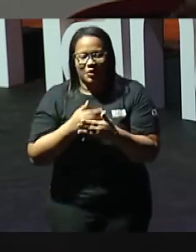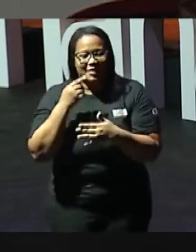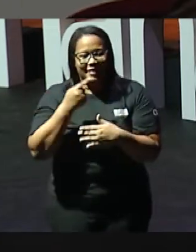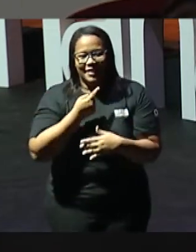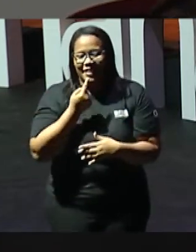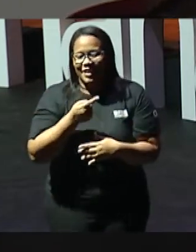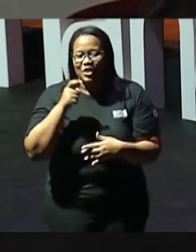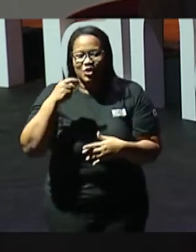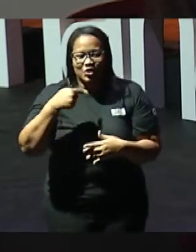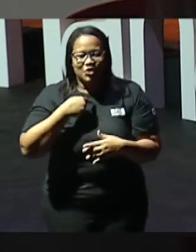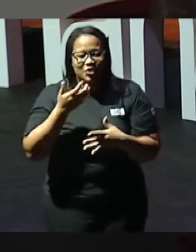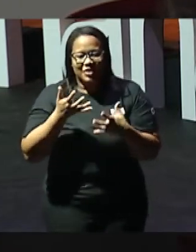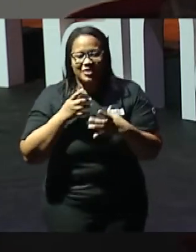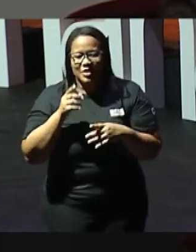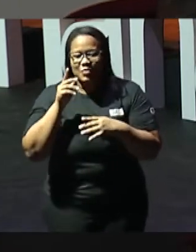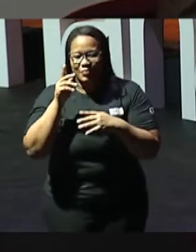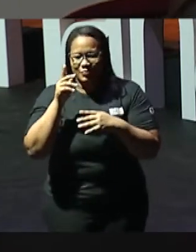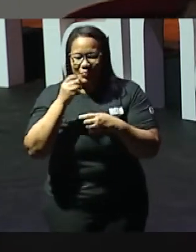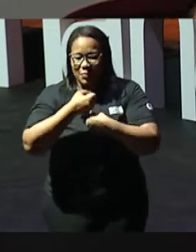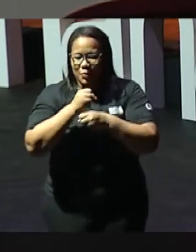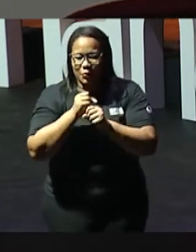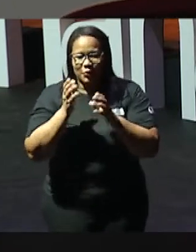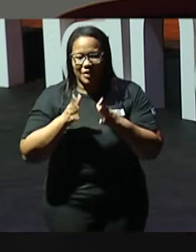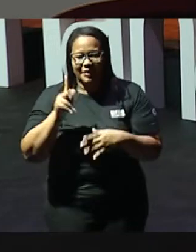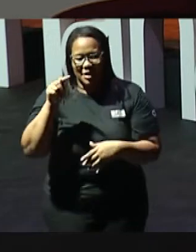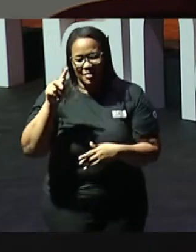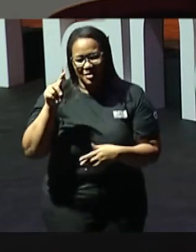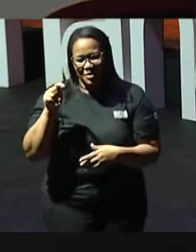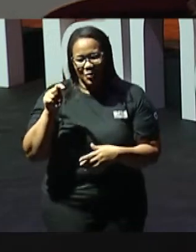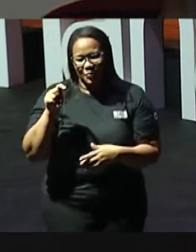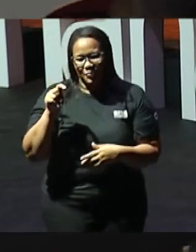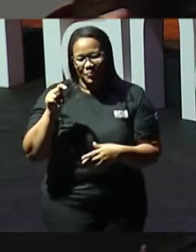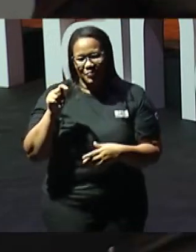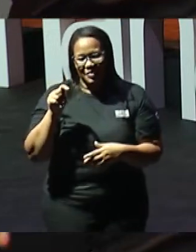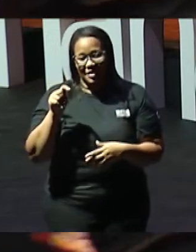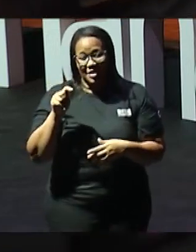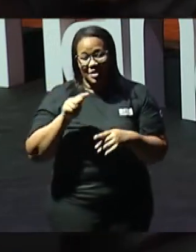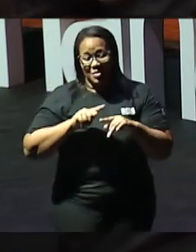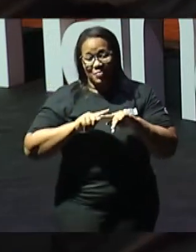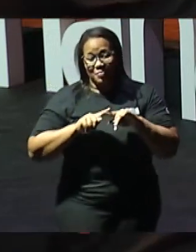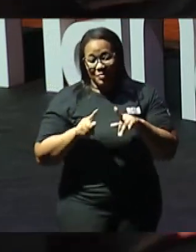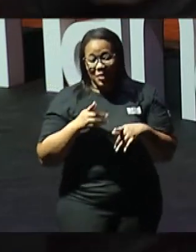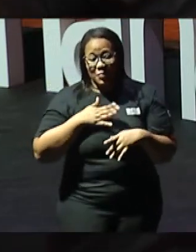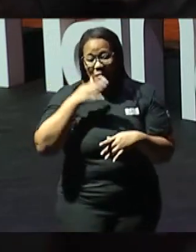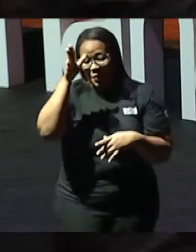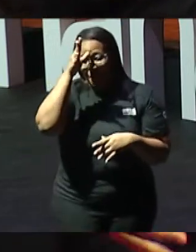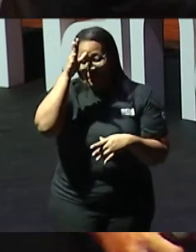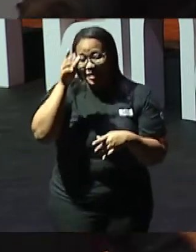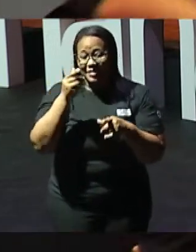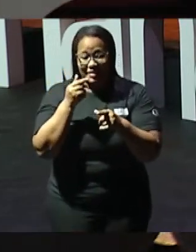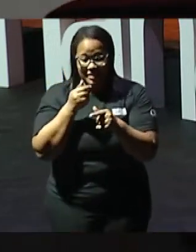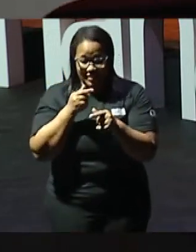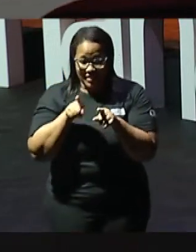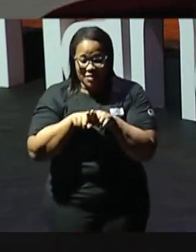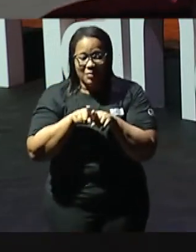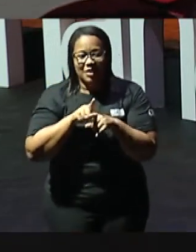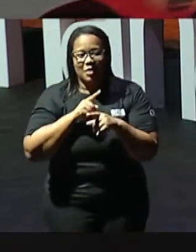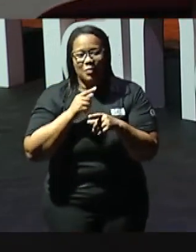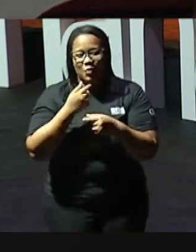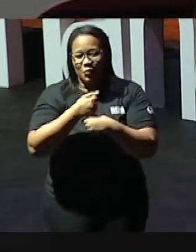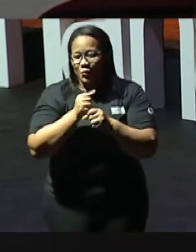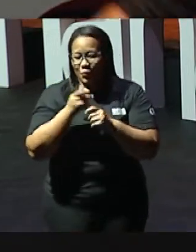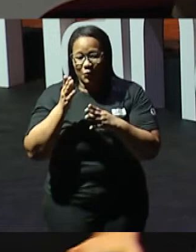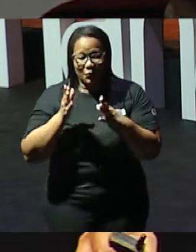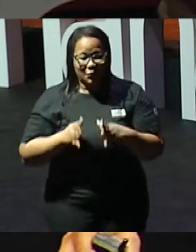todo lo que te quiere en la vida pero llegué donde mi papá y mi papá siendo el productor general de lo que me dice yo lo que quiero me dejó